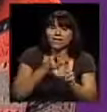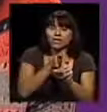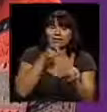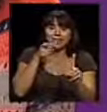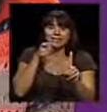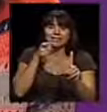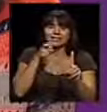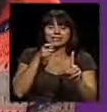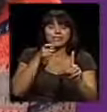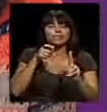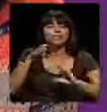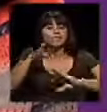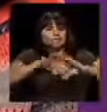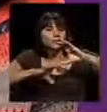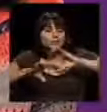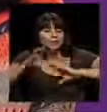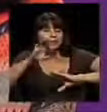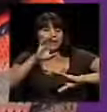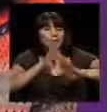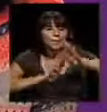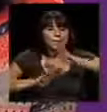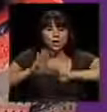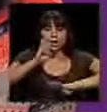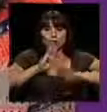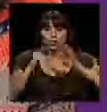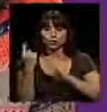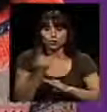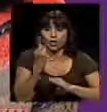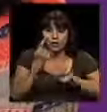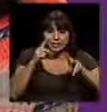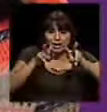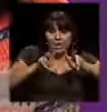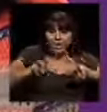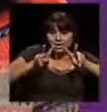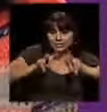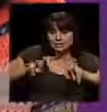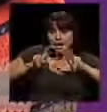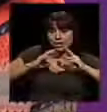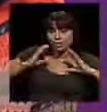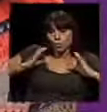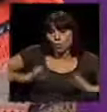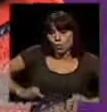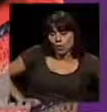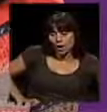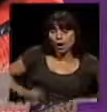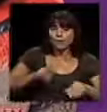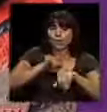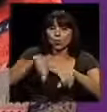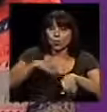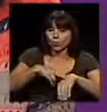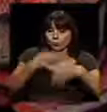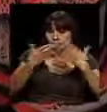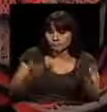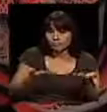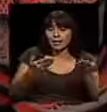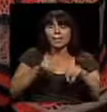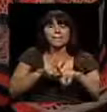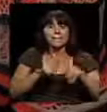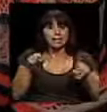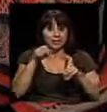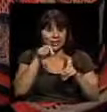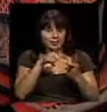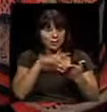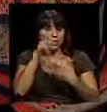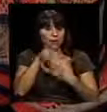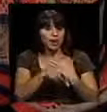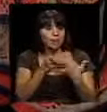biológico, ¿verdad? Como muy solamente analizando los elementos del cuerpo anatómicos, fisiológicos, etc. Sin embargo, este programa lo